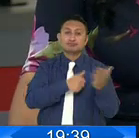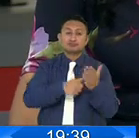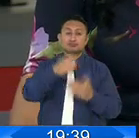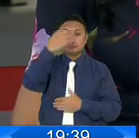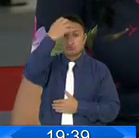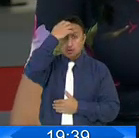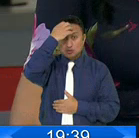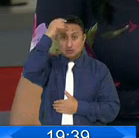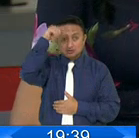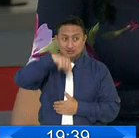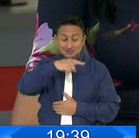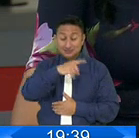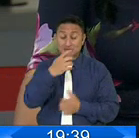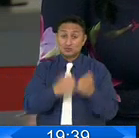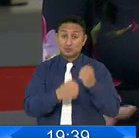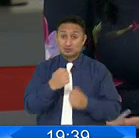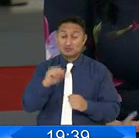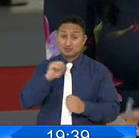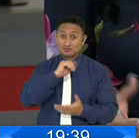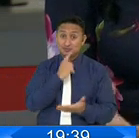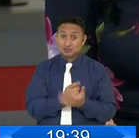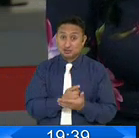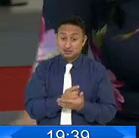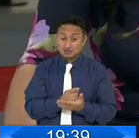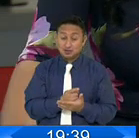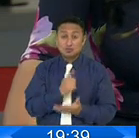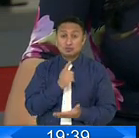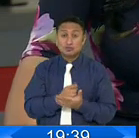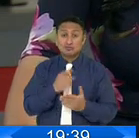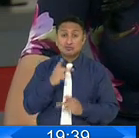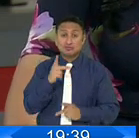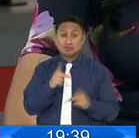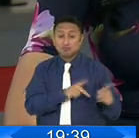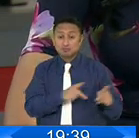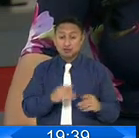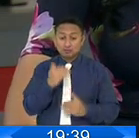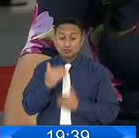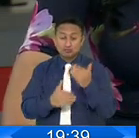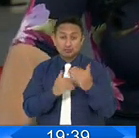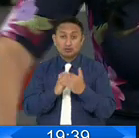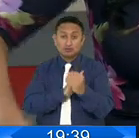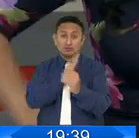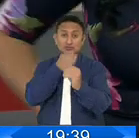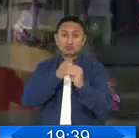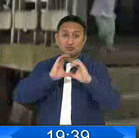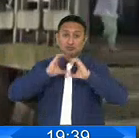Educación se reconoce esta problemática, es por ello que se avanza en un plan de retorno progresivo a clases.